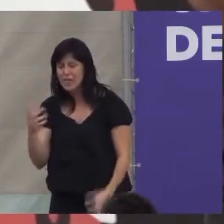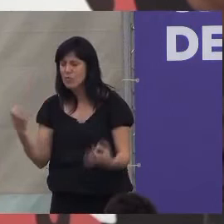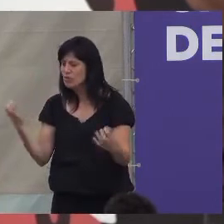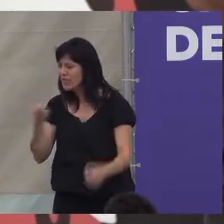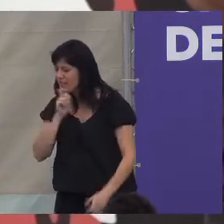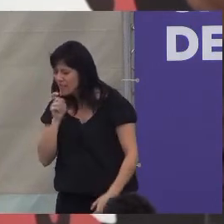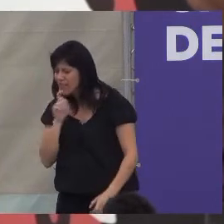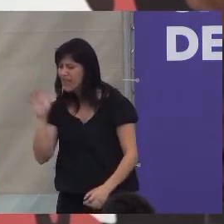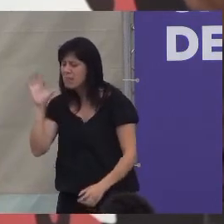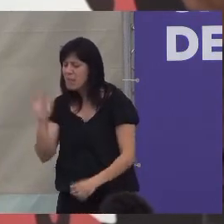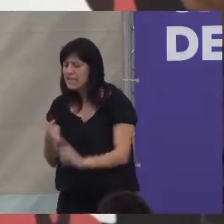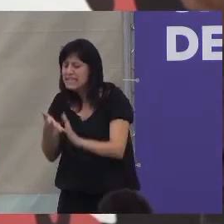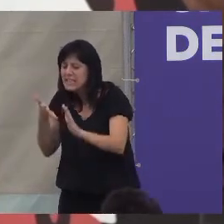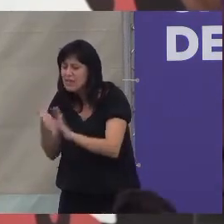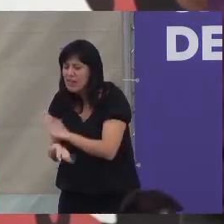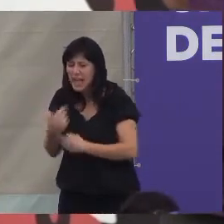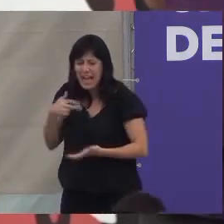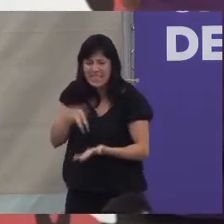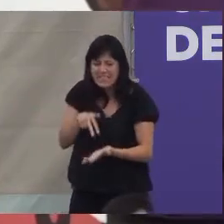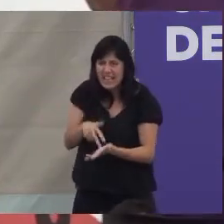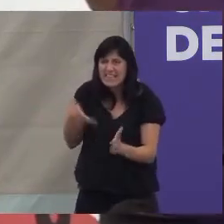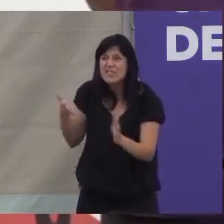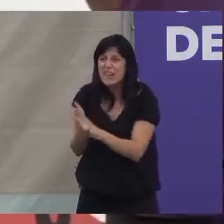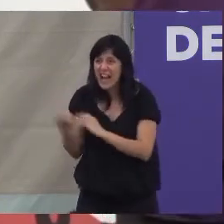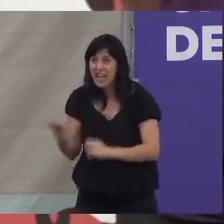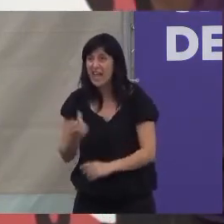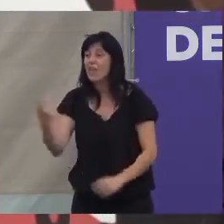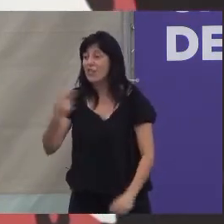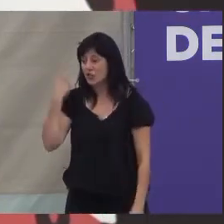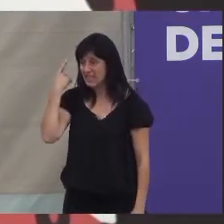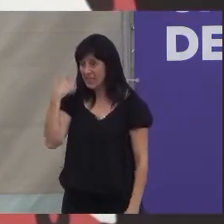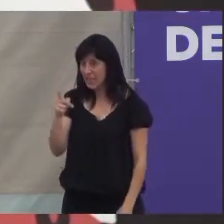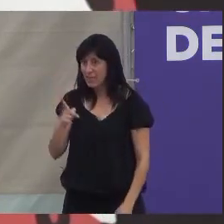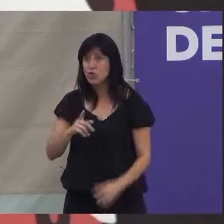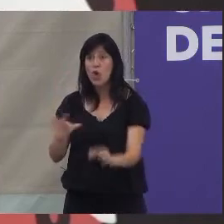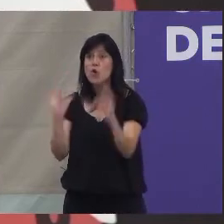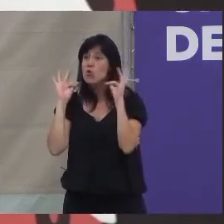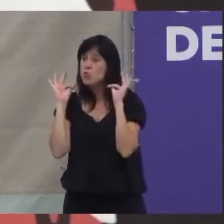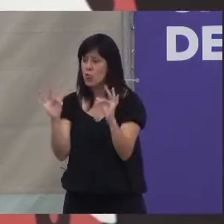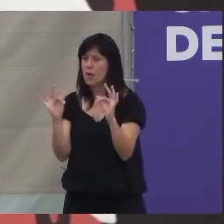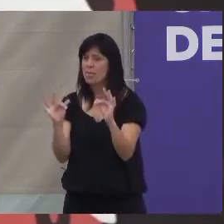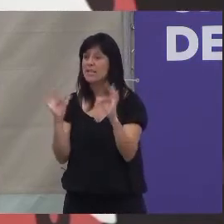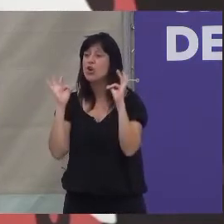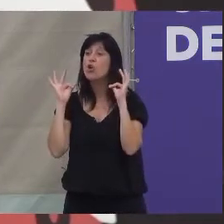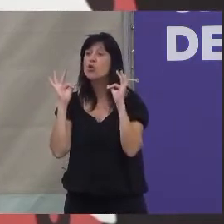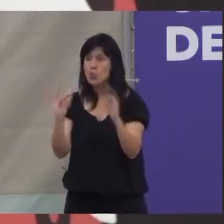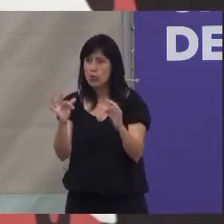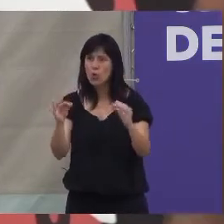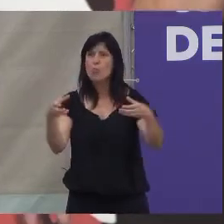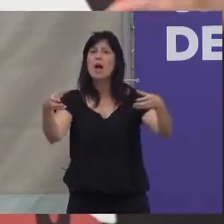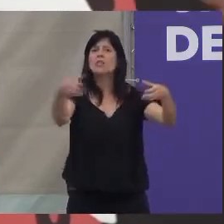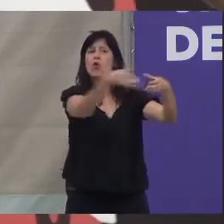lo que significa estar aquí. Nunca más un círculo aislado